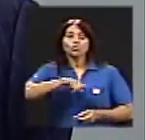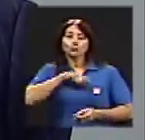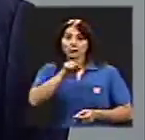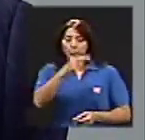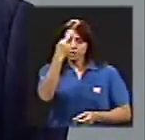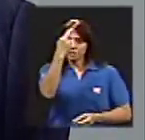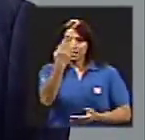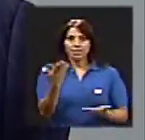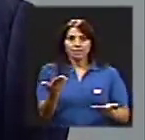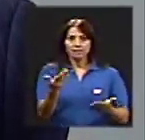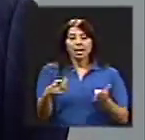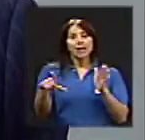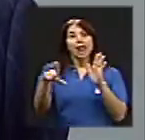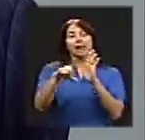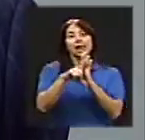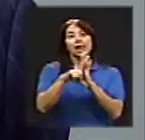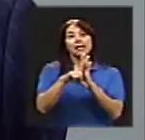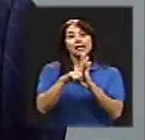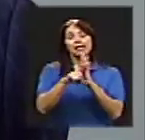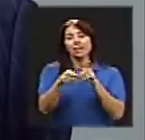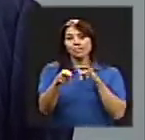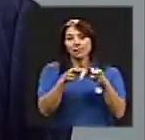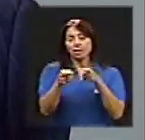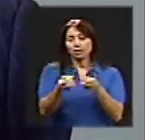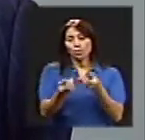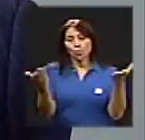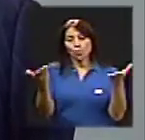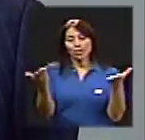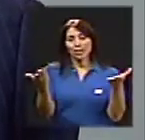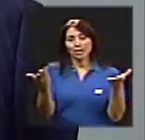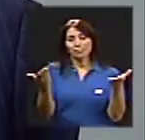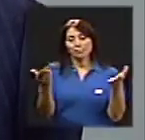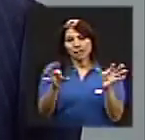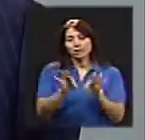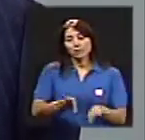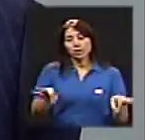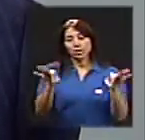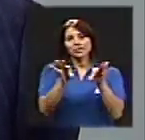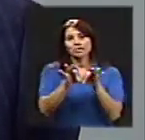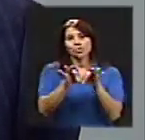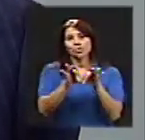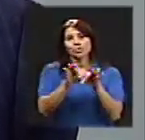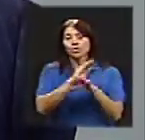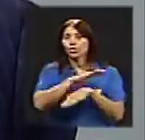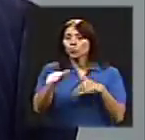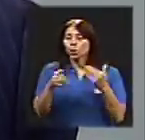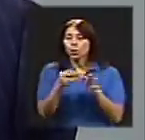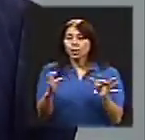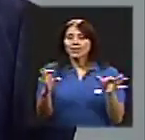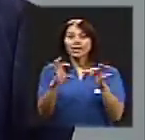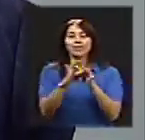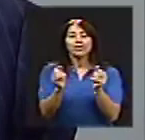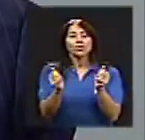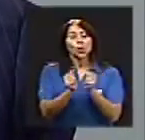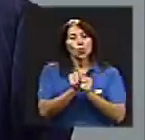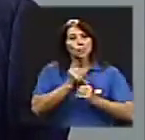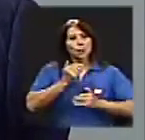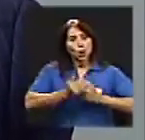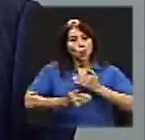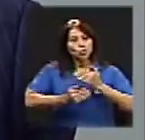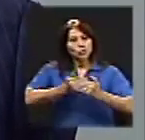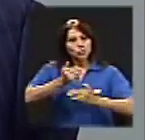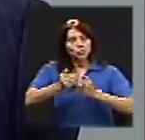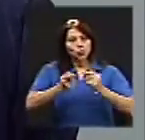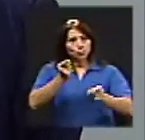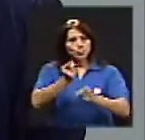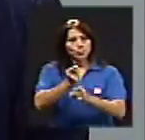respetar. La ley de administración pública es importantísimo, todo lo que tiene que ver con el debido proceso, en